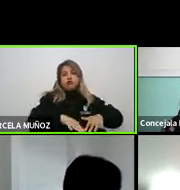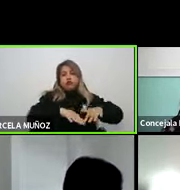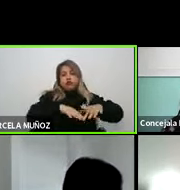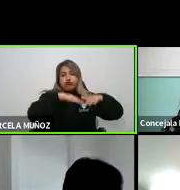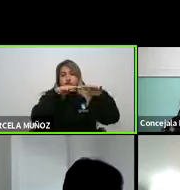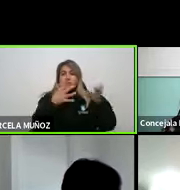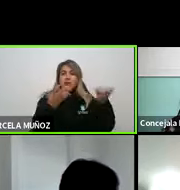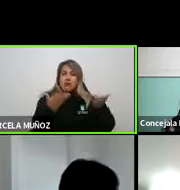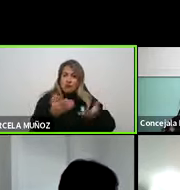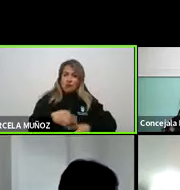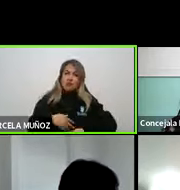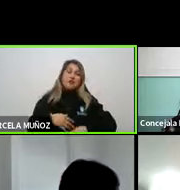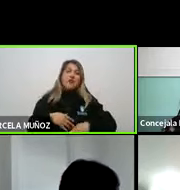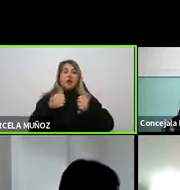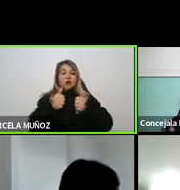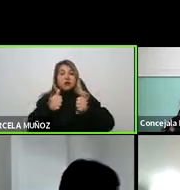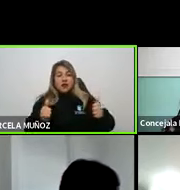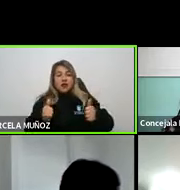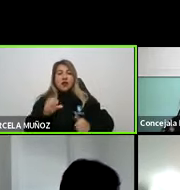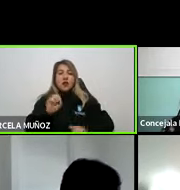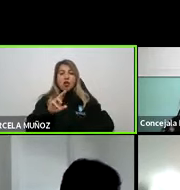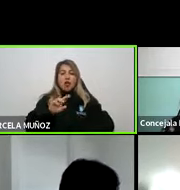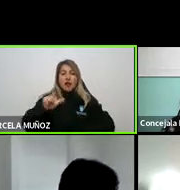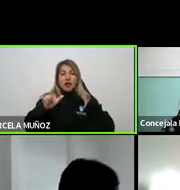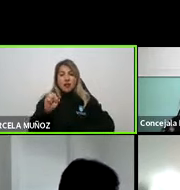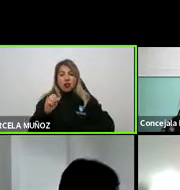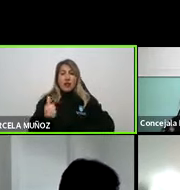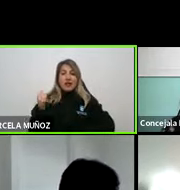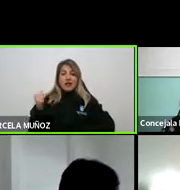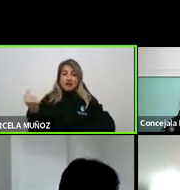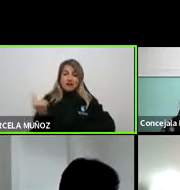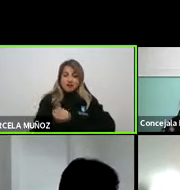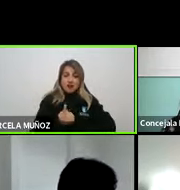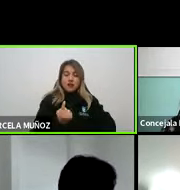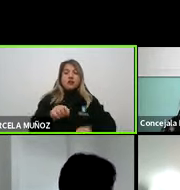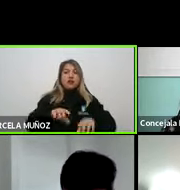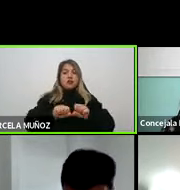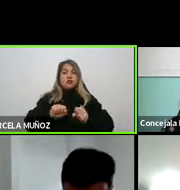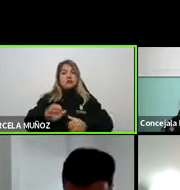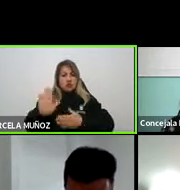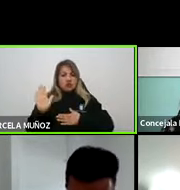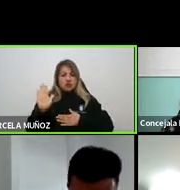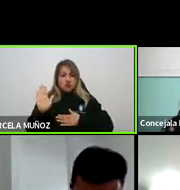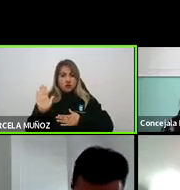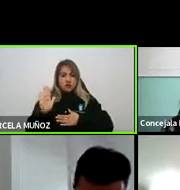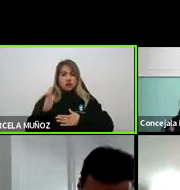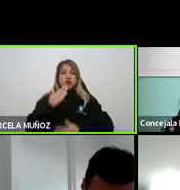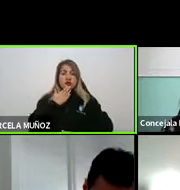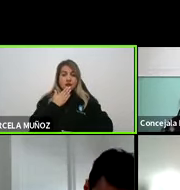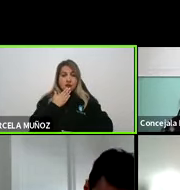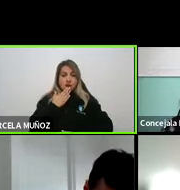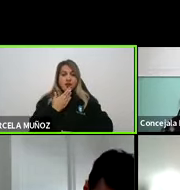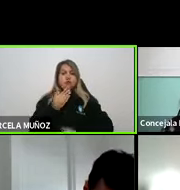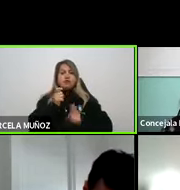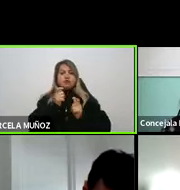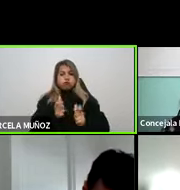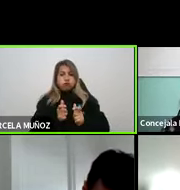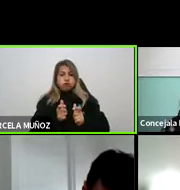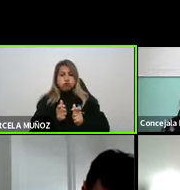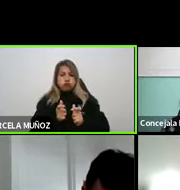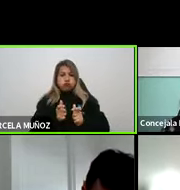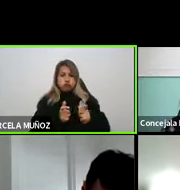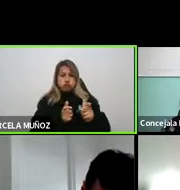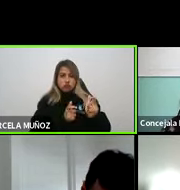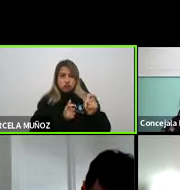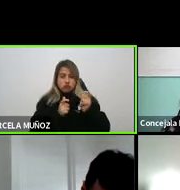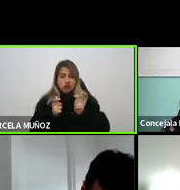autoridad estuvo, señor Claudio Rego, acá el día de ayer, se comprometió también algún tipo de fiscalización respecto a esto y que